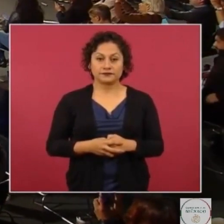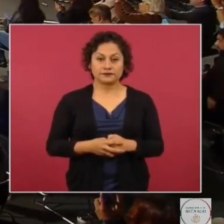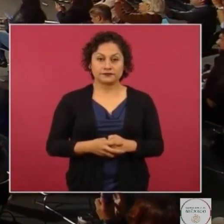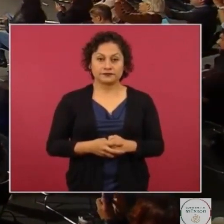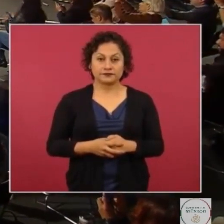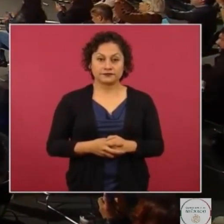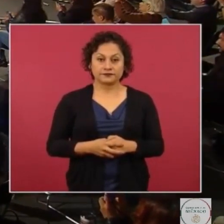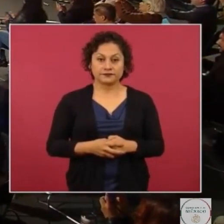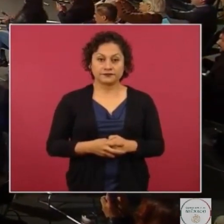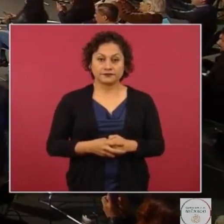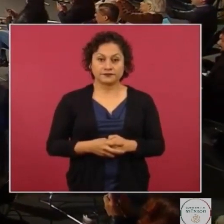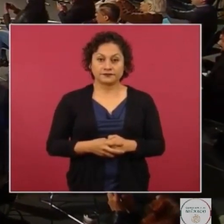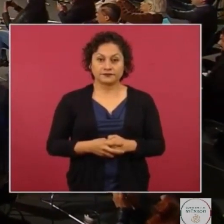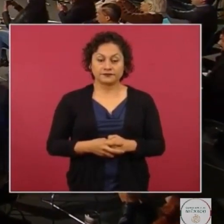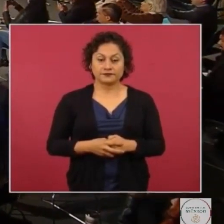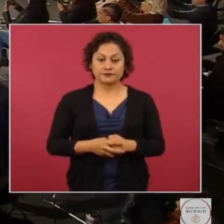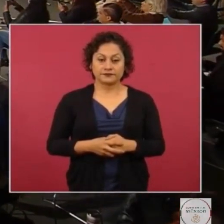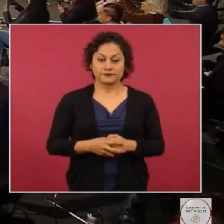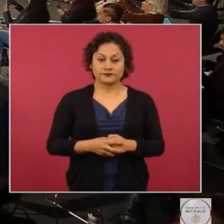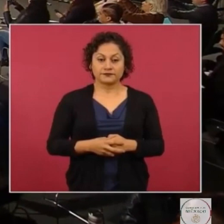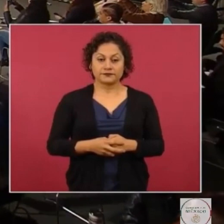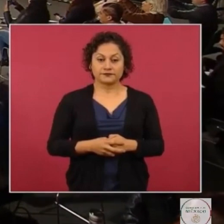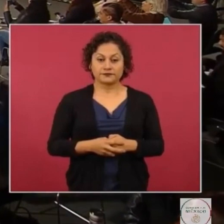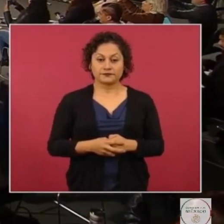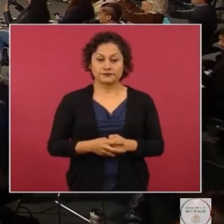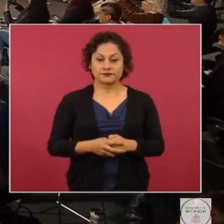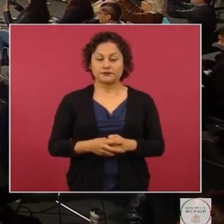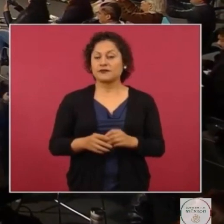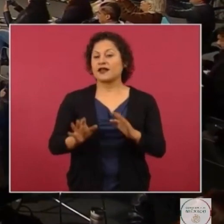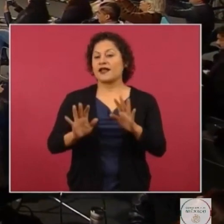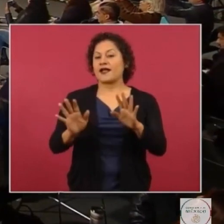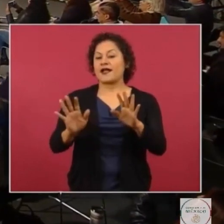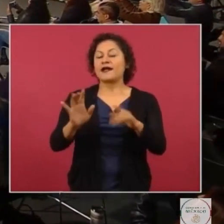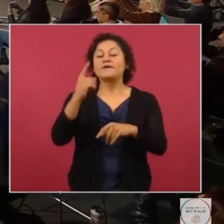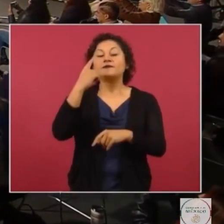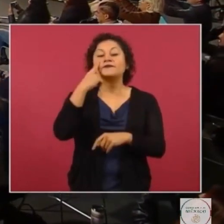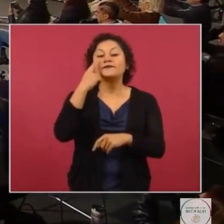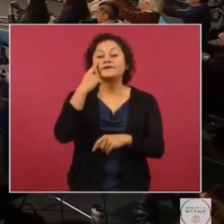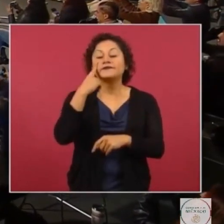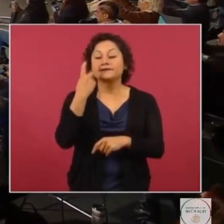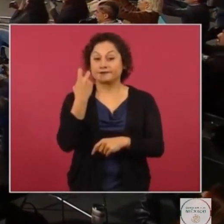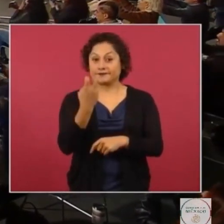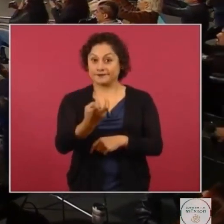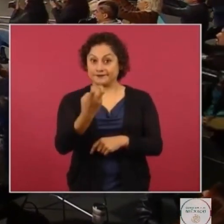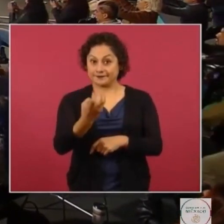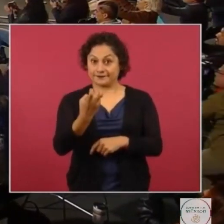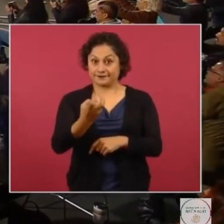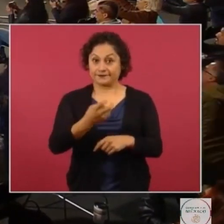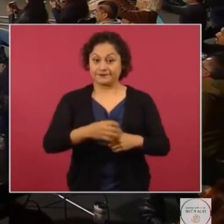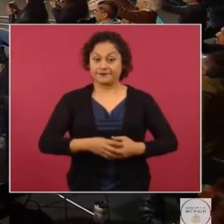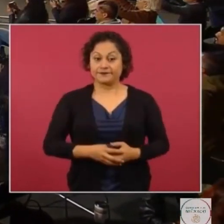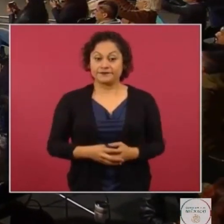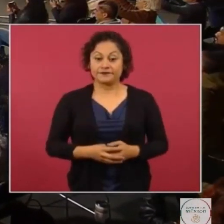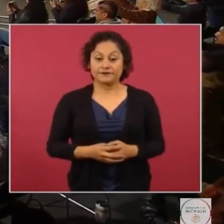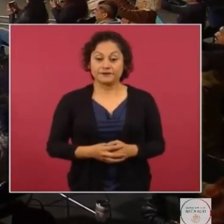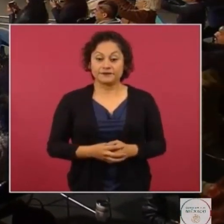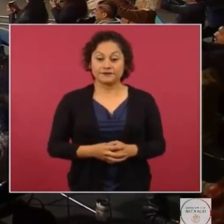Este me lo mandaron. No, nada más. Esto es.